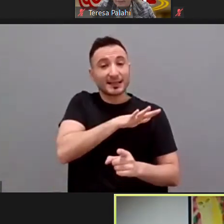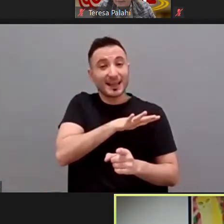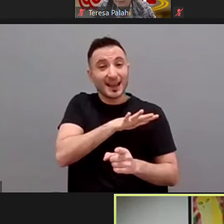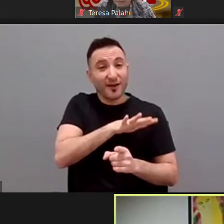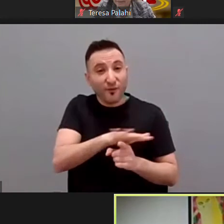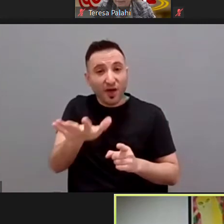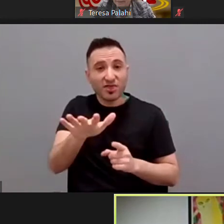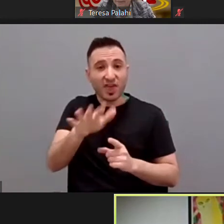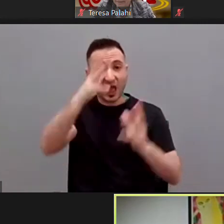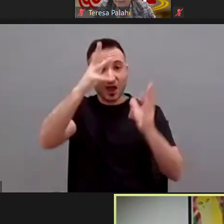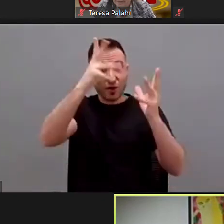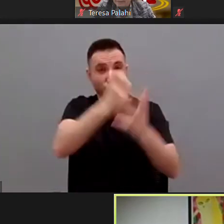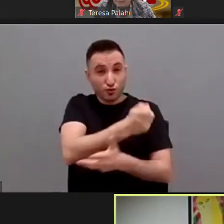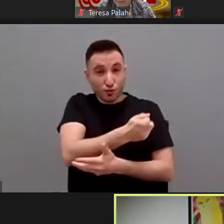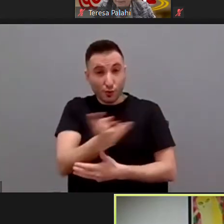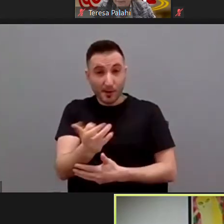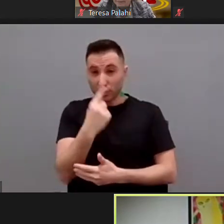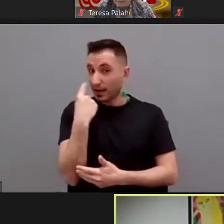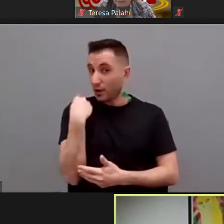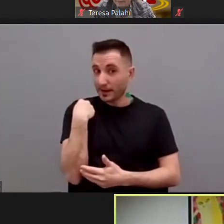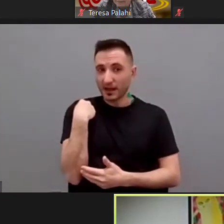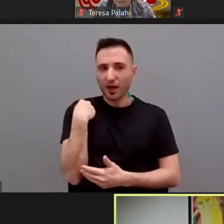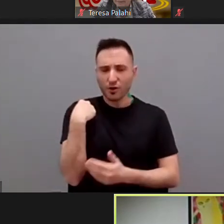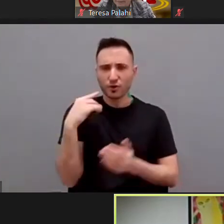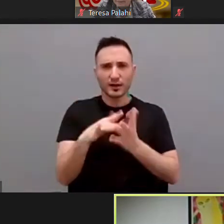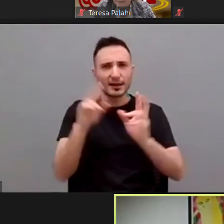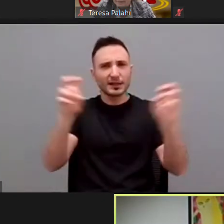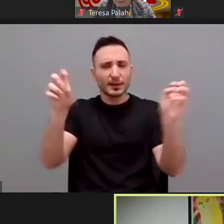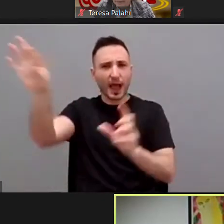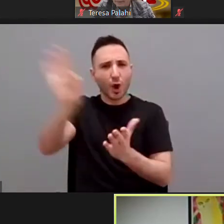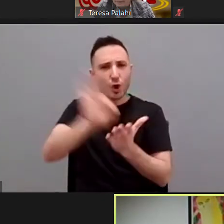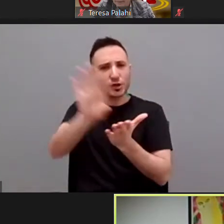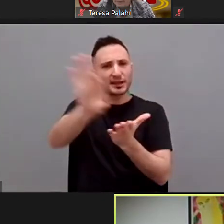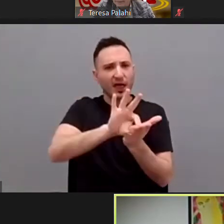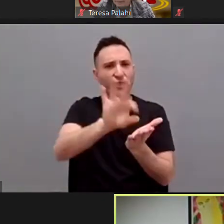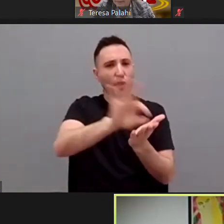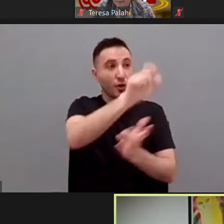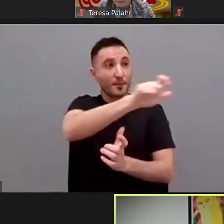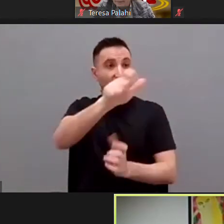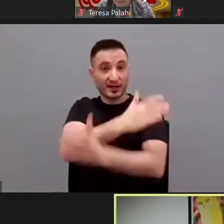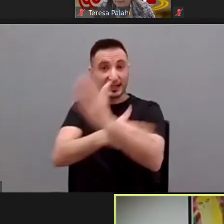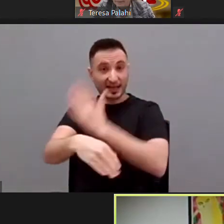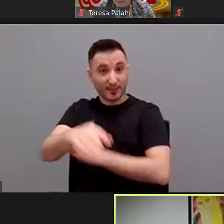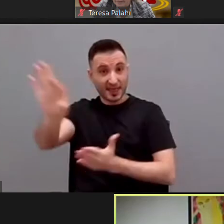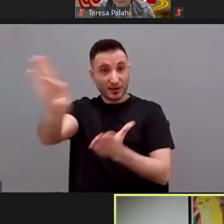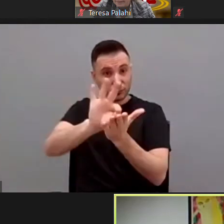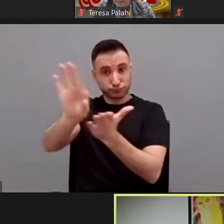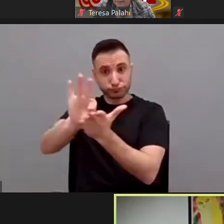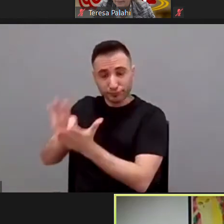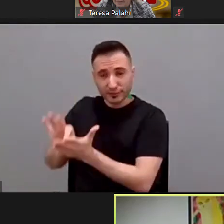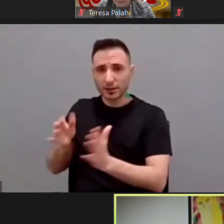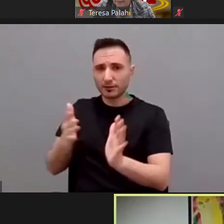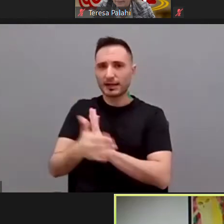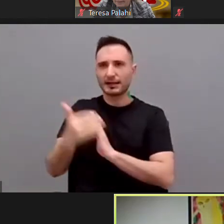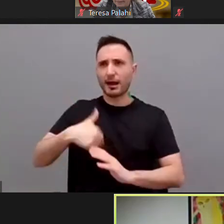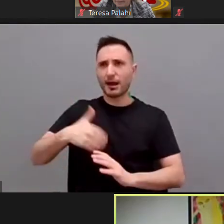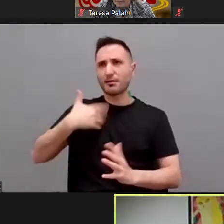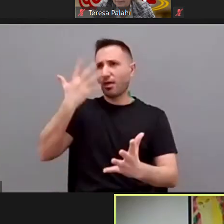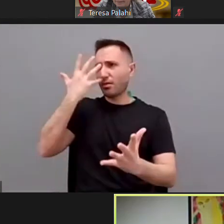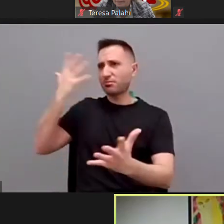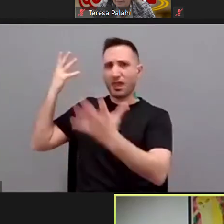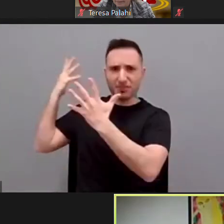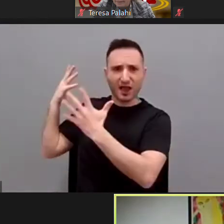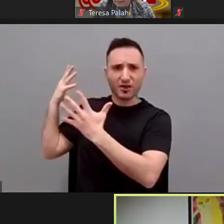cifras el año pasado en cuanto a la contratación de personas con discapacidad, que venía de prácticamente una década de tendencia